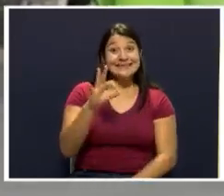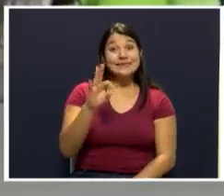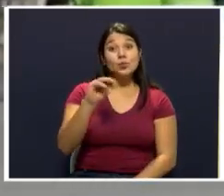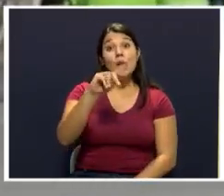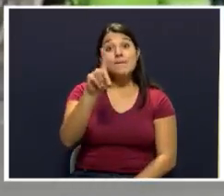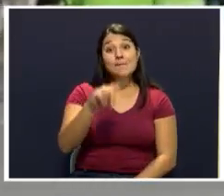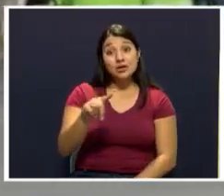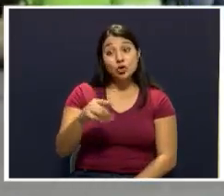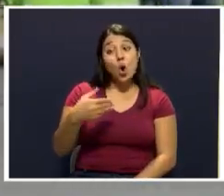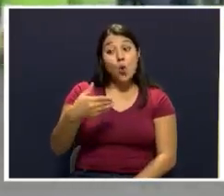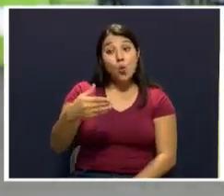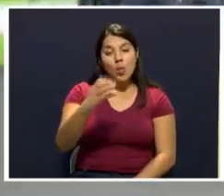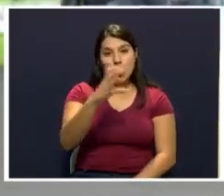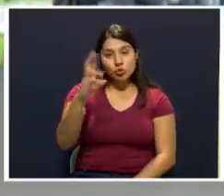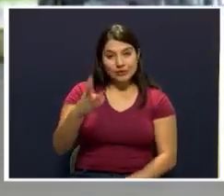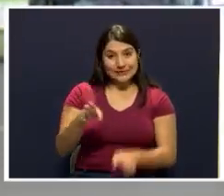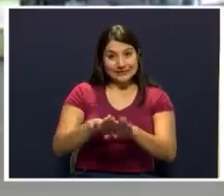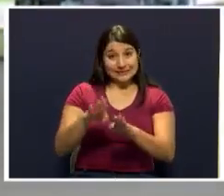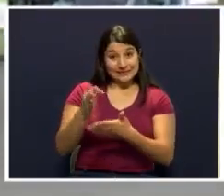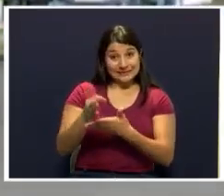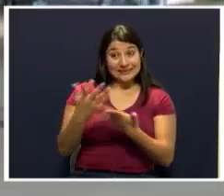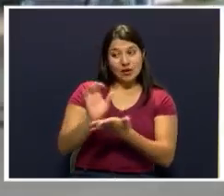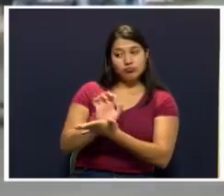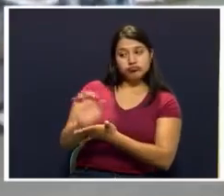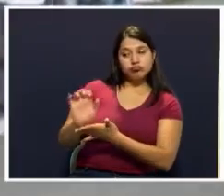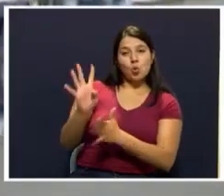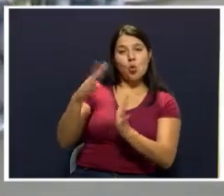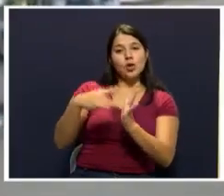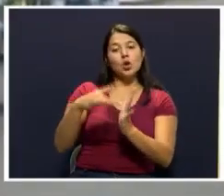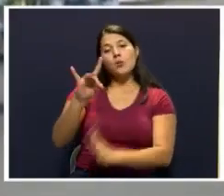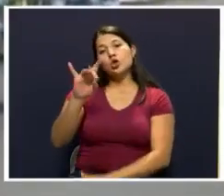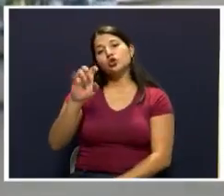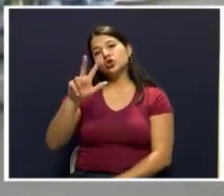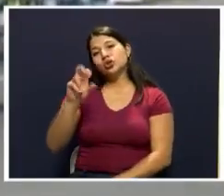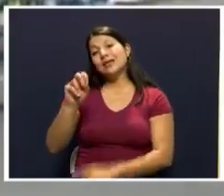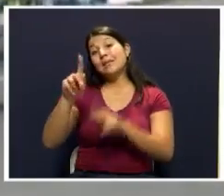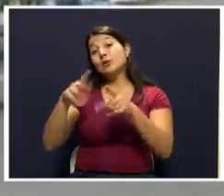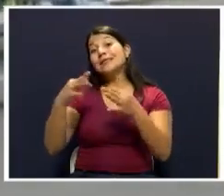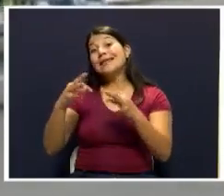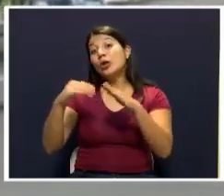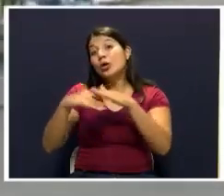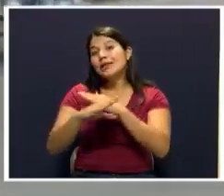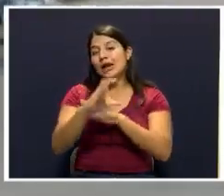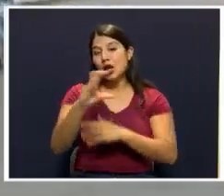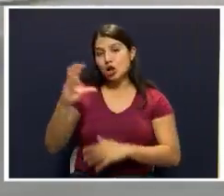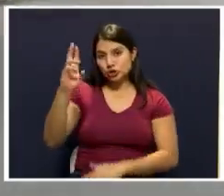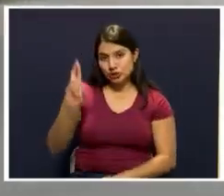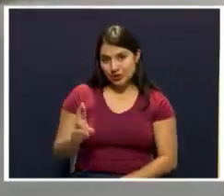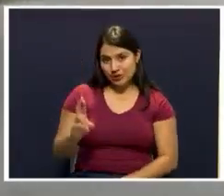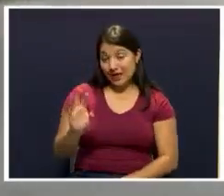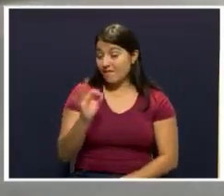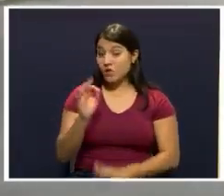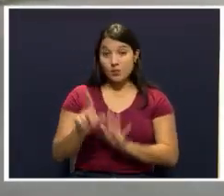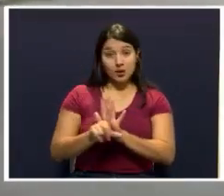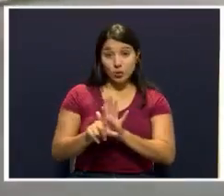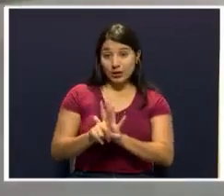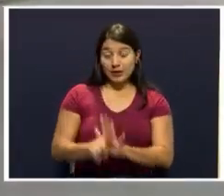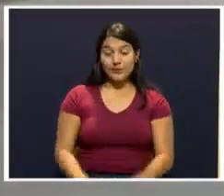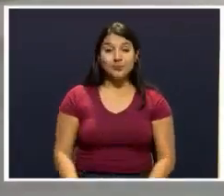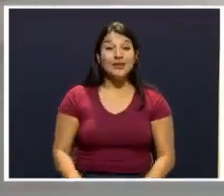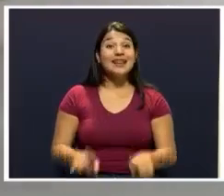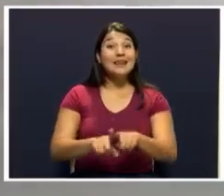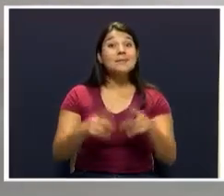cerró las fronteras, Migración ha rechazado a 4.830 extranjeros que han intentado entrar al territorio nacional ilegalmente. Además, han